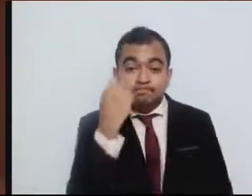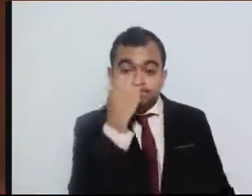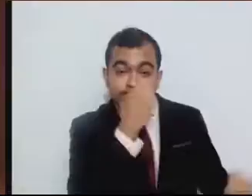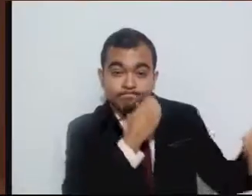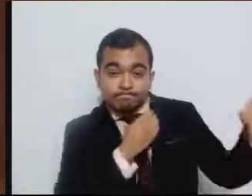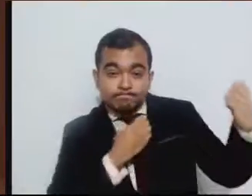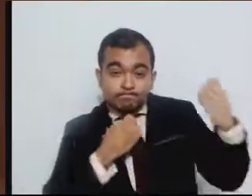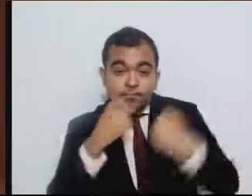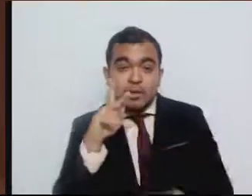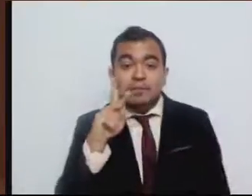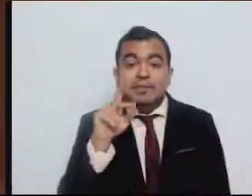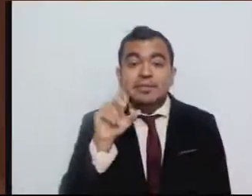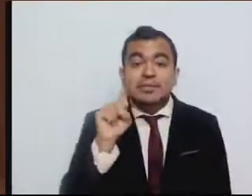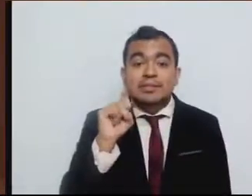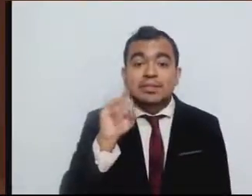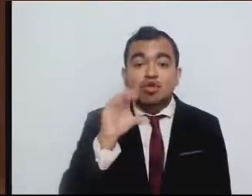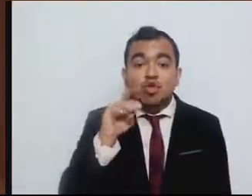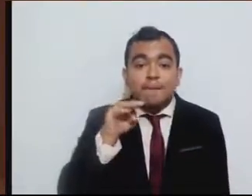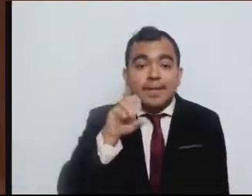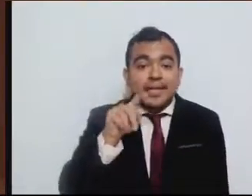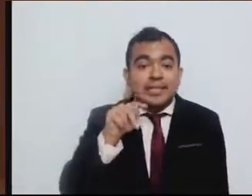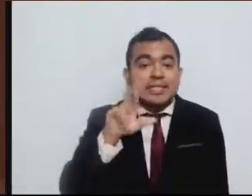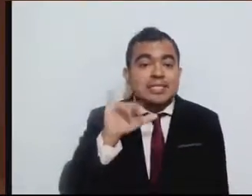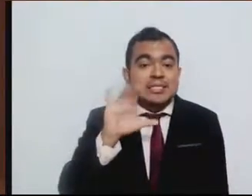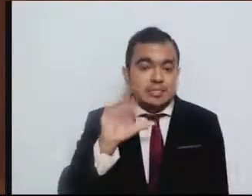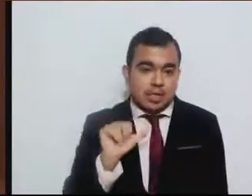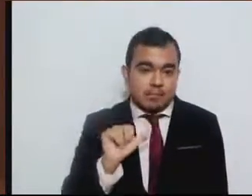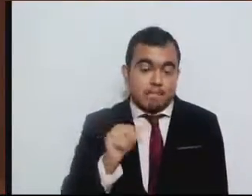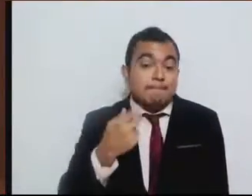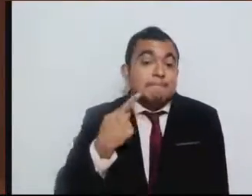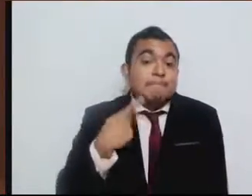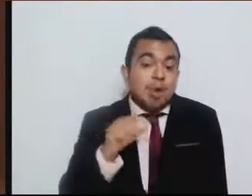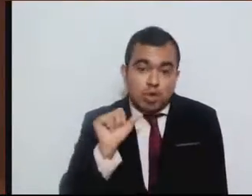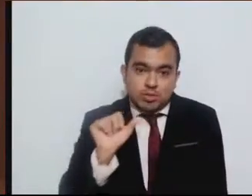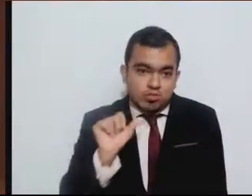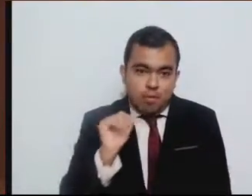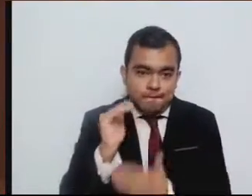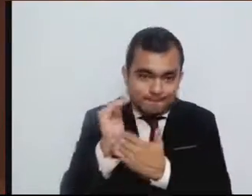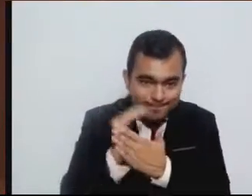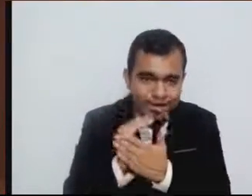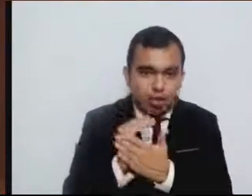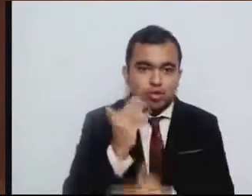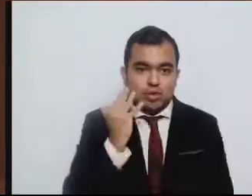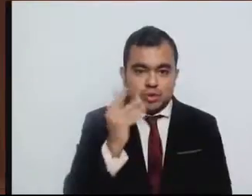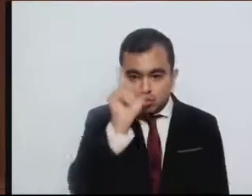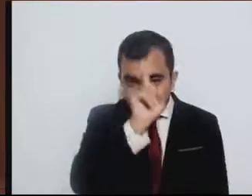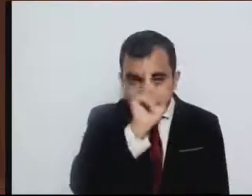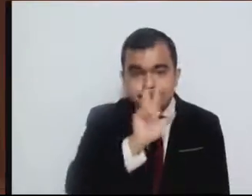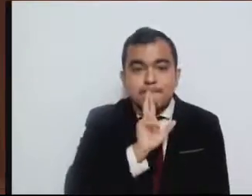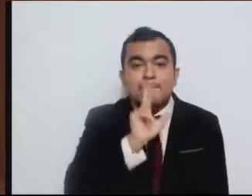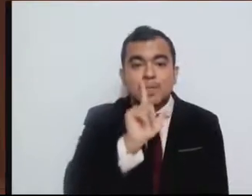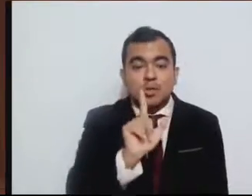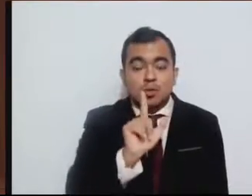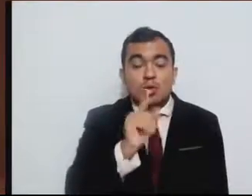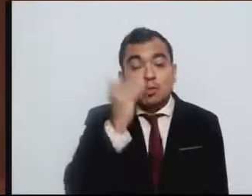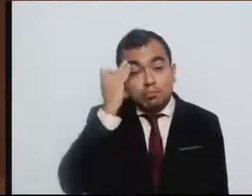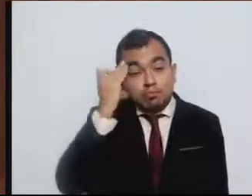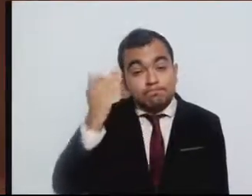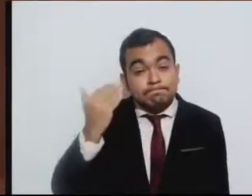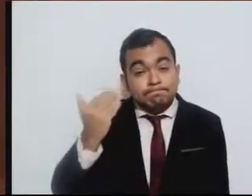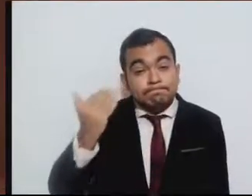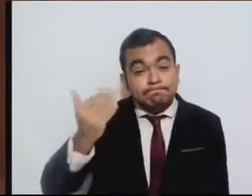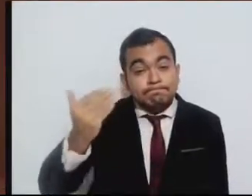aconsejable son 5. Y para ese tiempo transcurrido es muy difícil encontrarles un hogar. Se